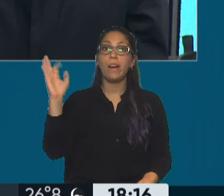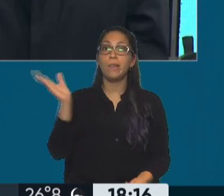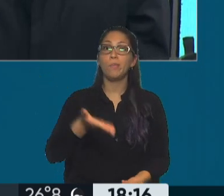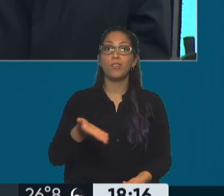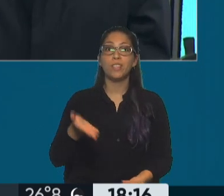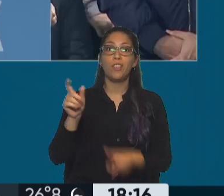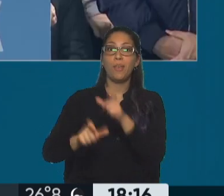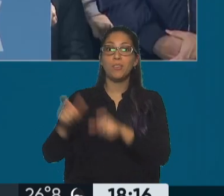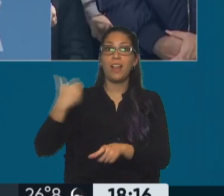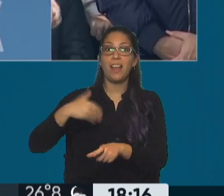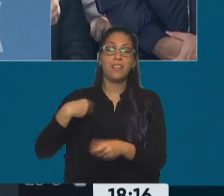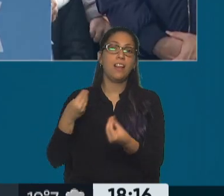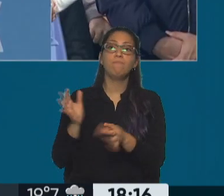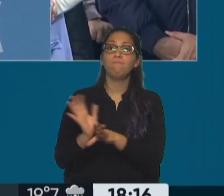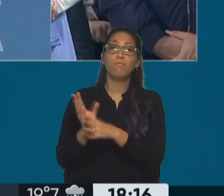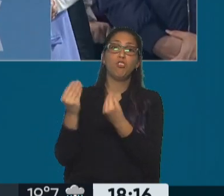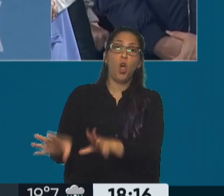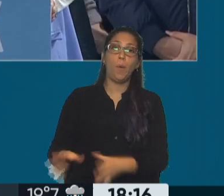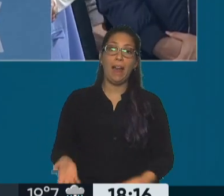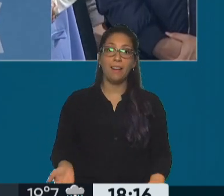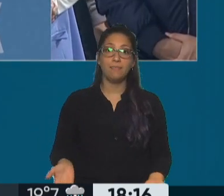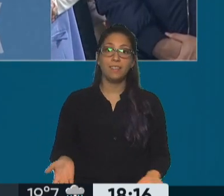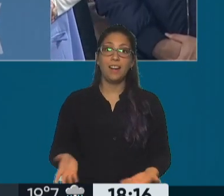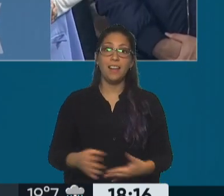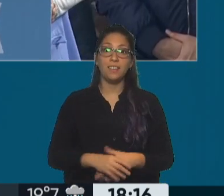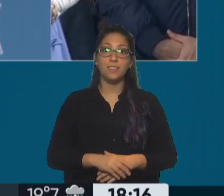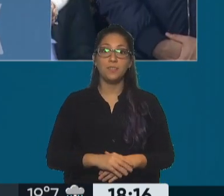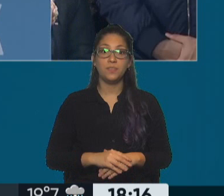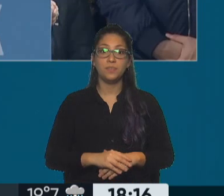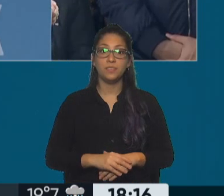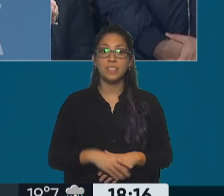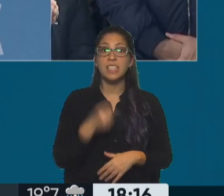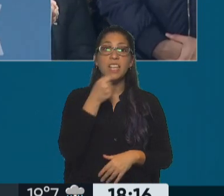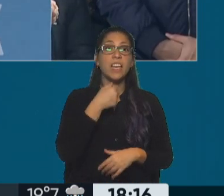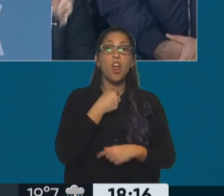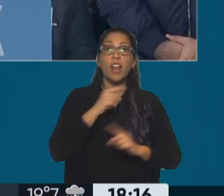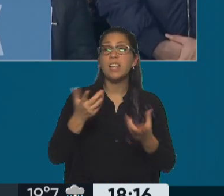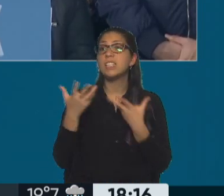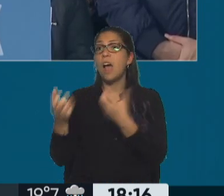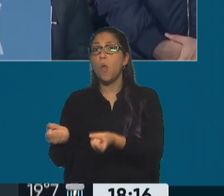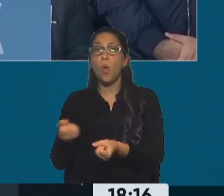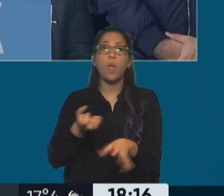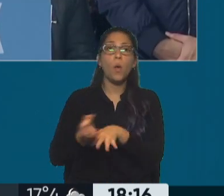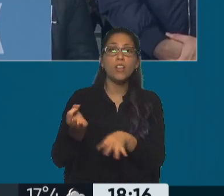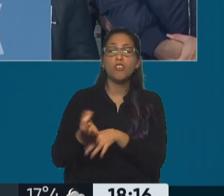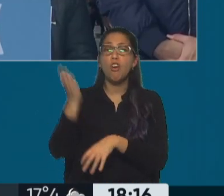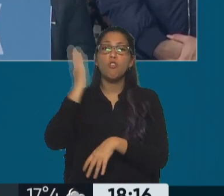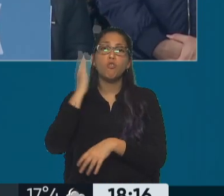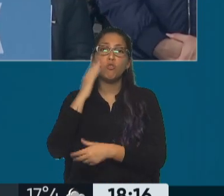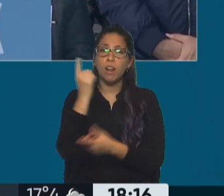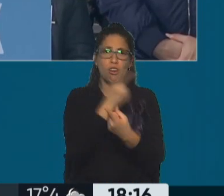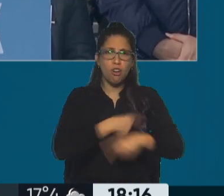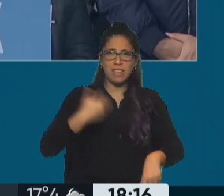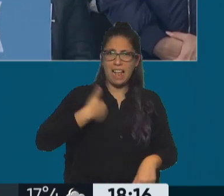sobran 40% argentinos. O sea, porque si querés educación, si querés salud, si querés todo lo que la Argentina ha